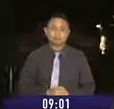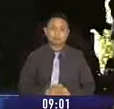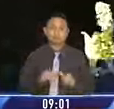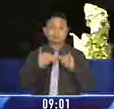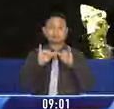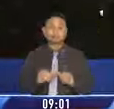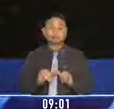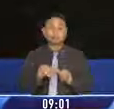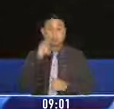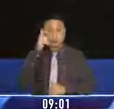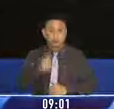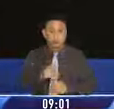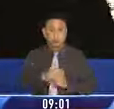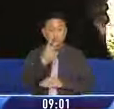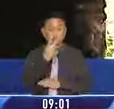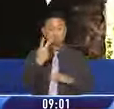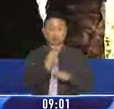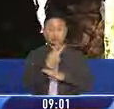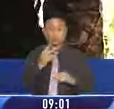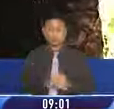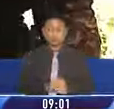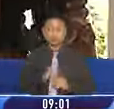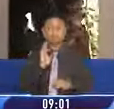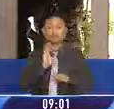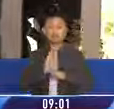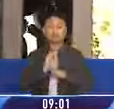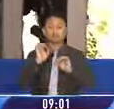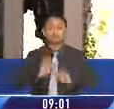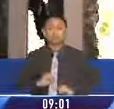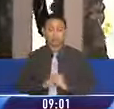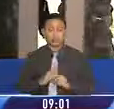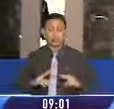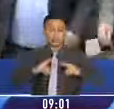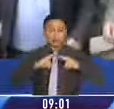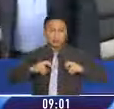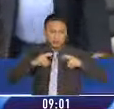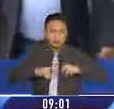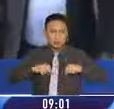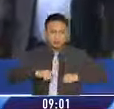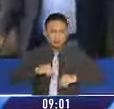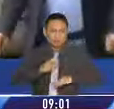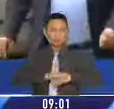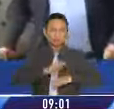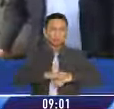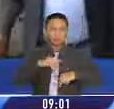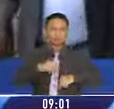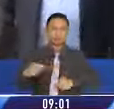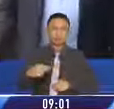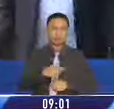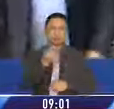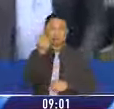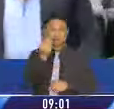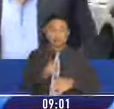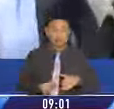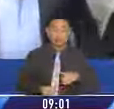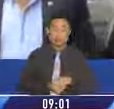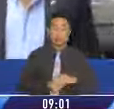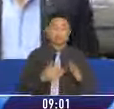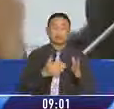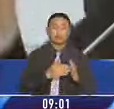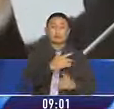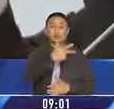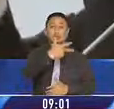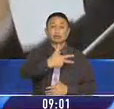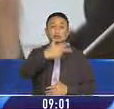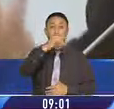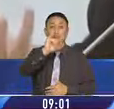de 2 horas. Su testimonio se le escuchó como parte de una investigación previa por el presunto delito de concusión contra Chiriboga, quien